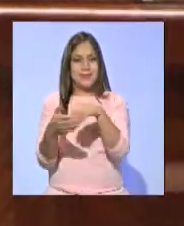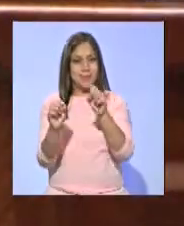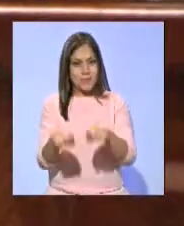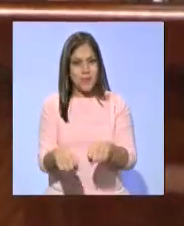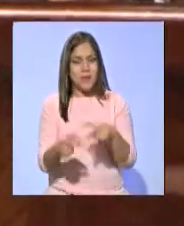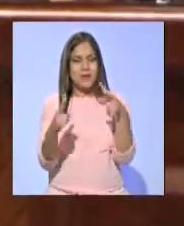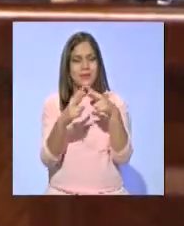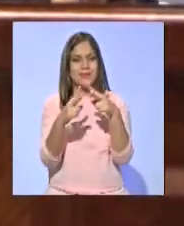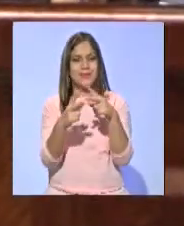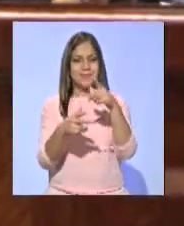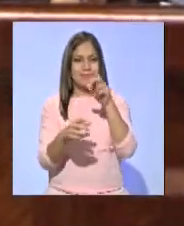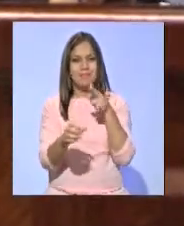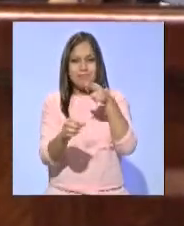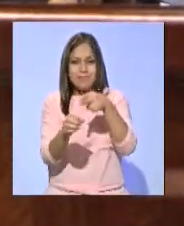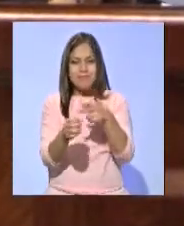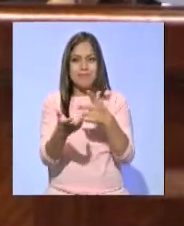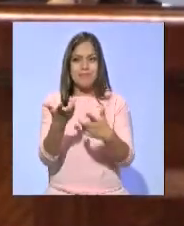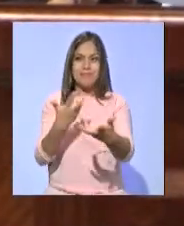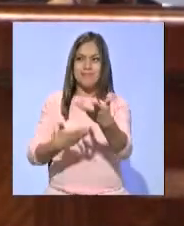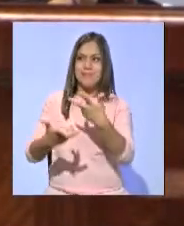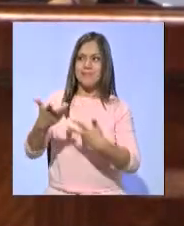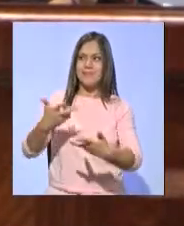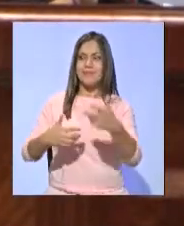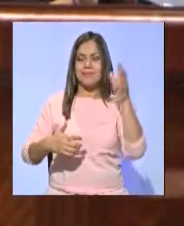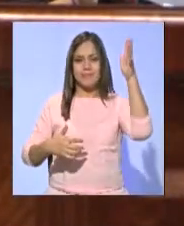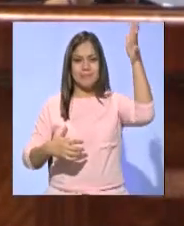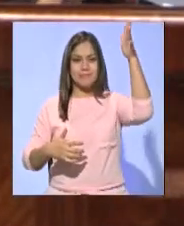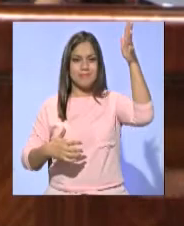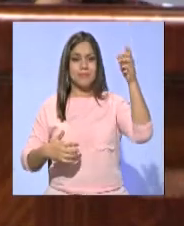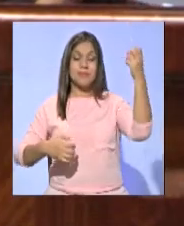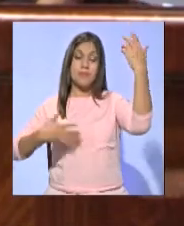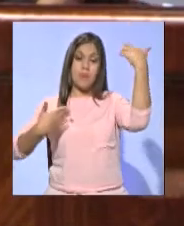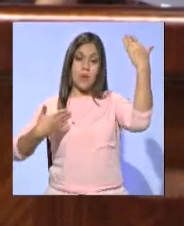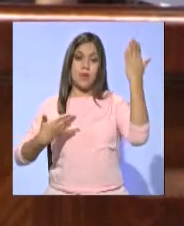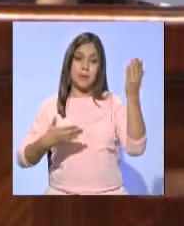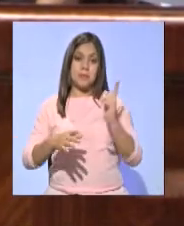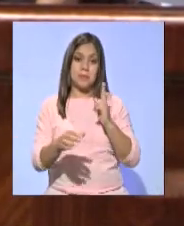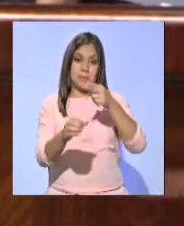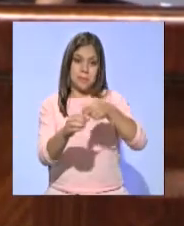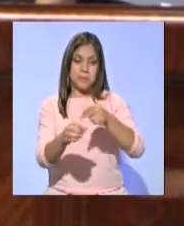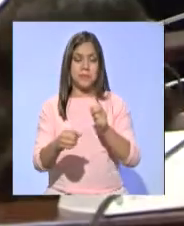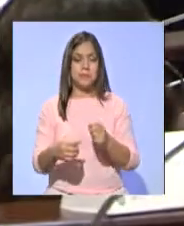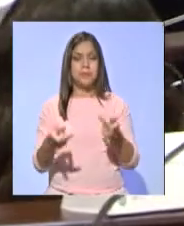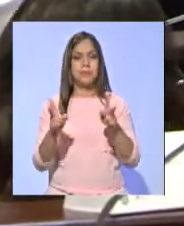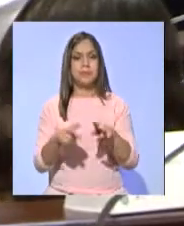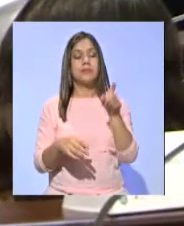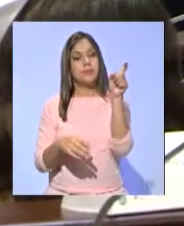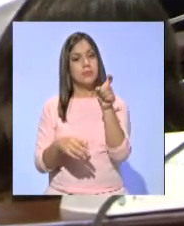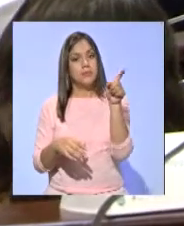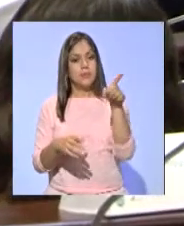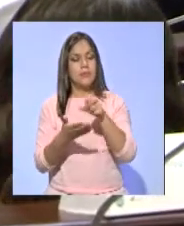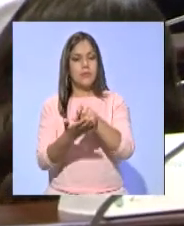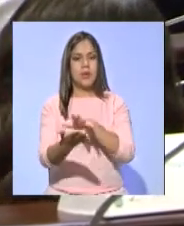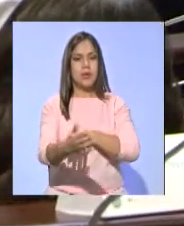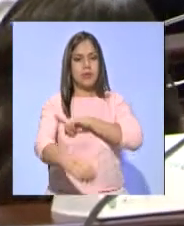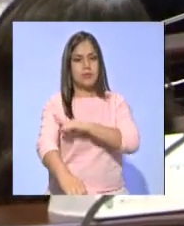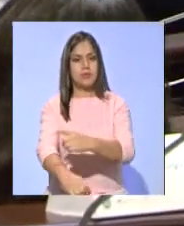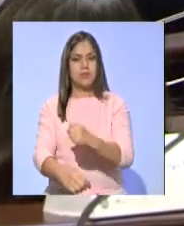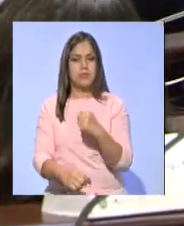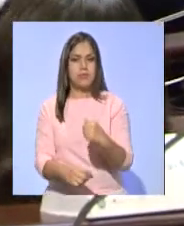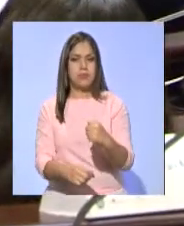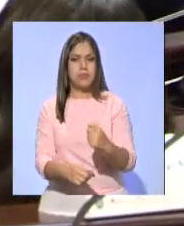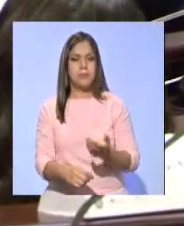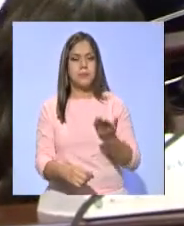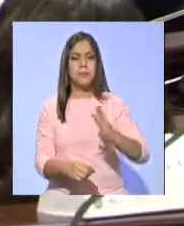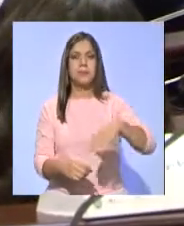del legislativo y desarrollen el ejercicio político. Además, insistió en la necesidad que este proyecto se siga fortaleciendo